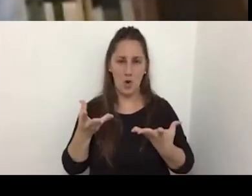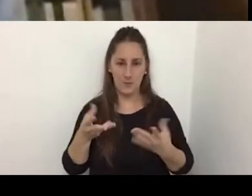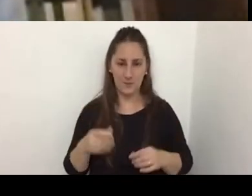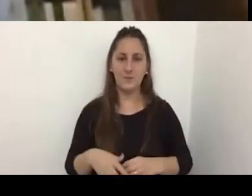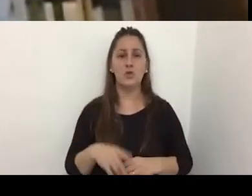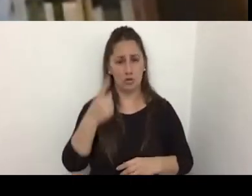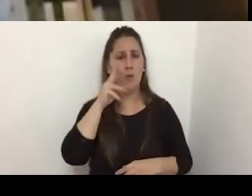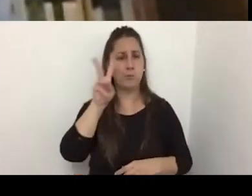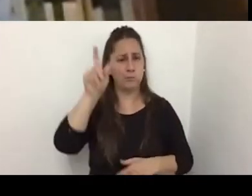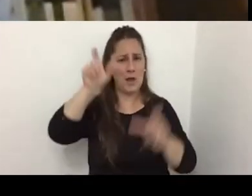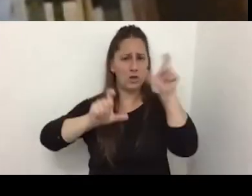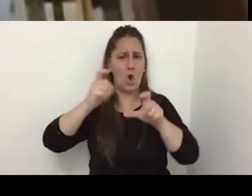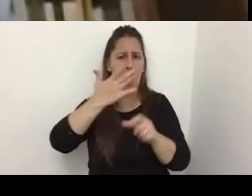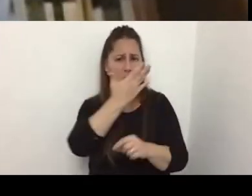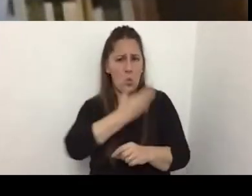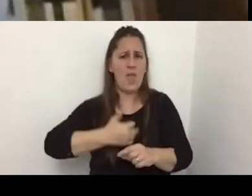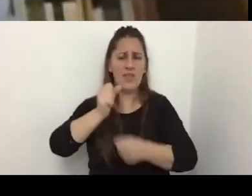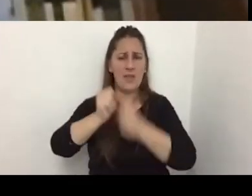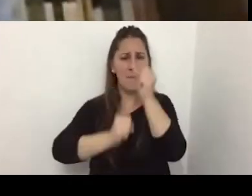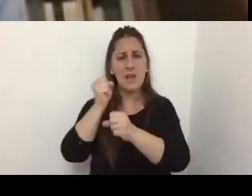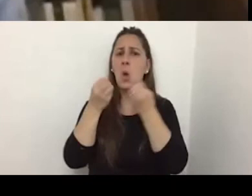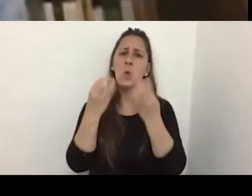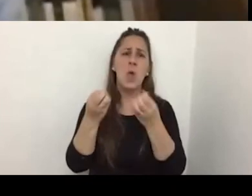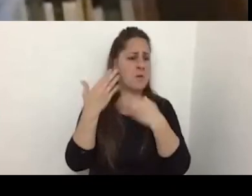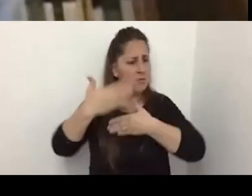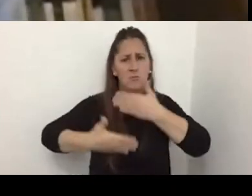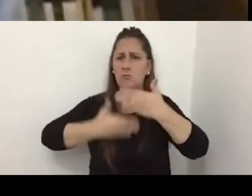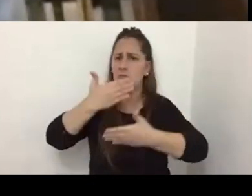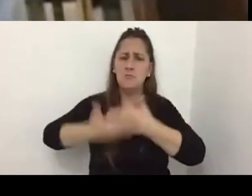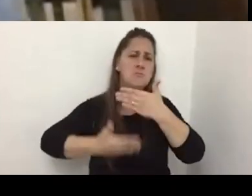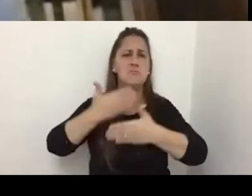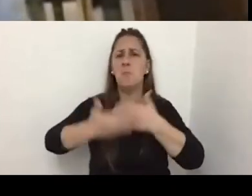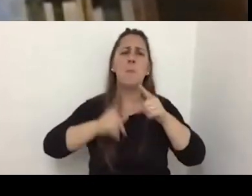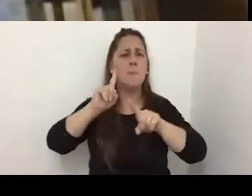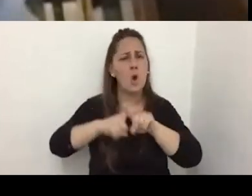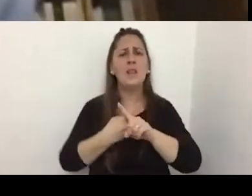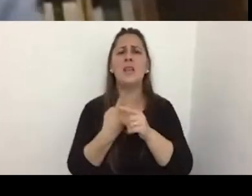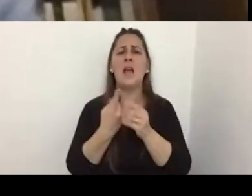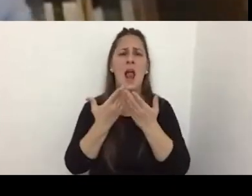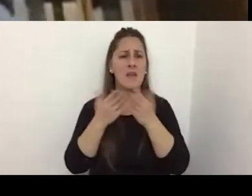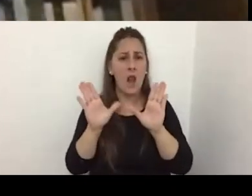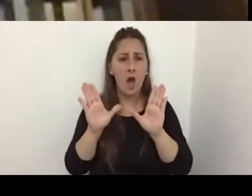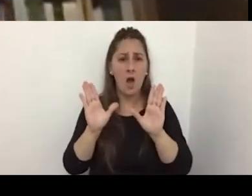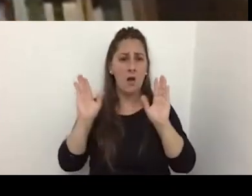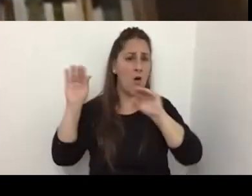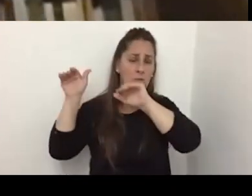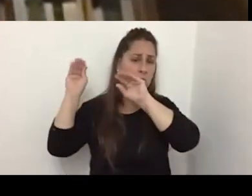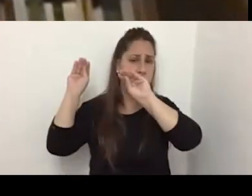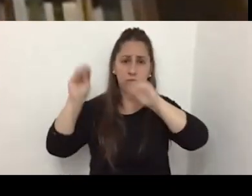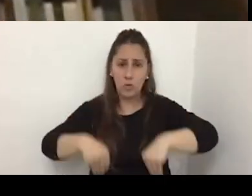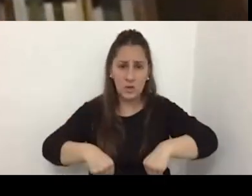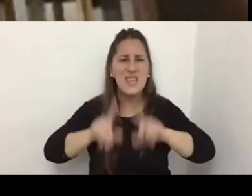empresarios que conocían que les iba bien y suscribían ciertas políticas liberales, se fundieron y seguían defendiendo esas